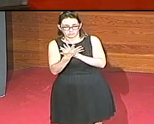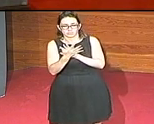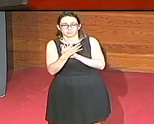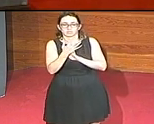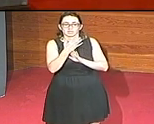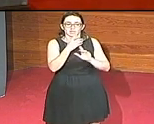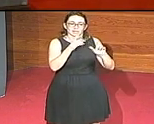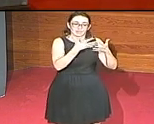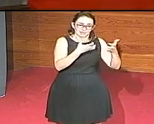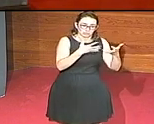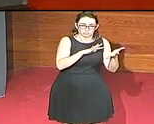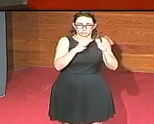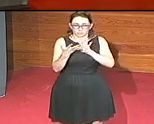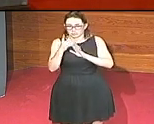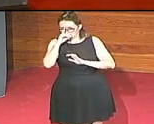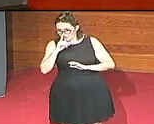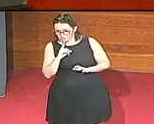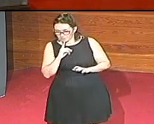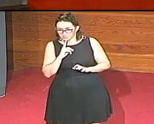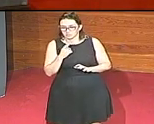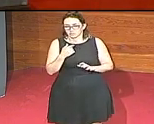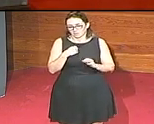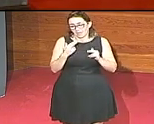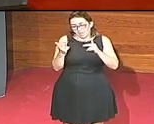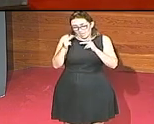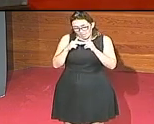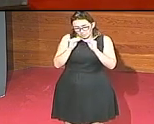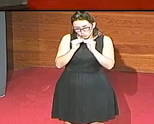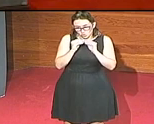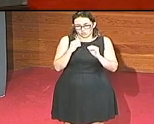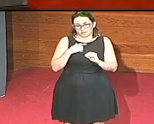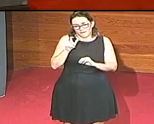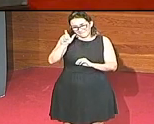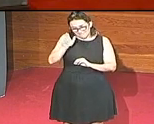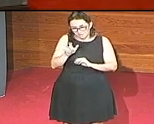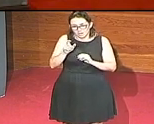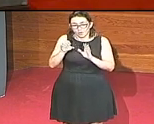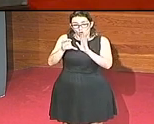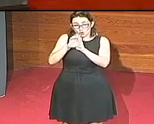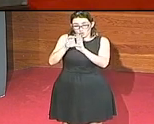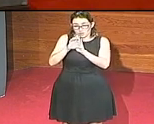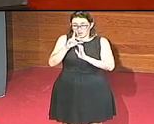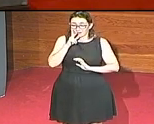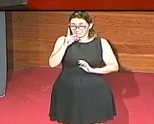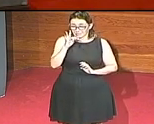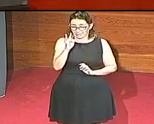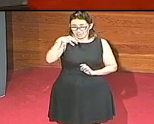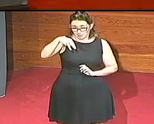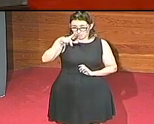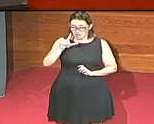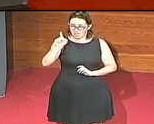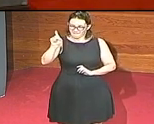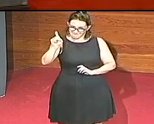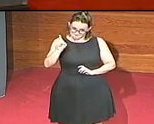entonces tú en métodos que es el editor web que nosotros utilizamos arrastramos el código el código del html de las cinco pantallas